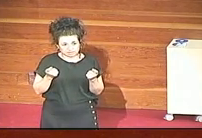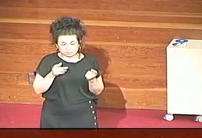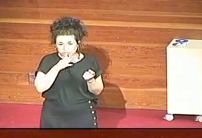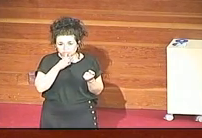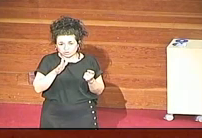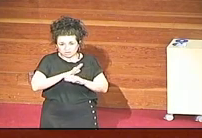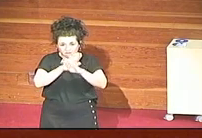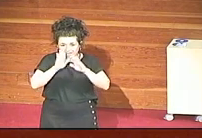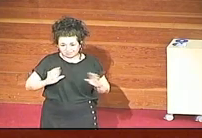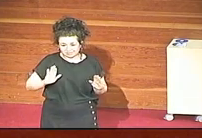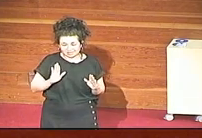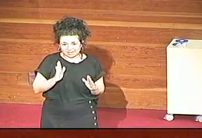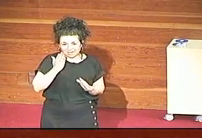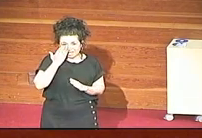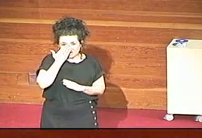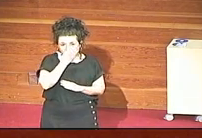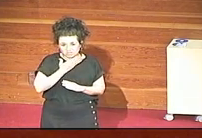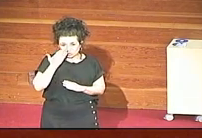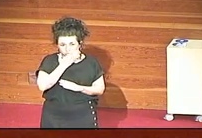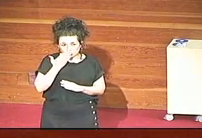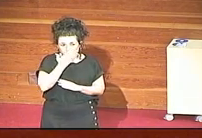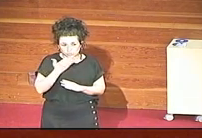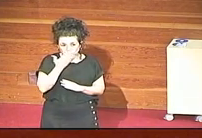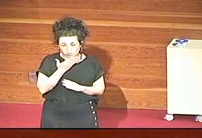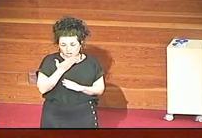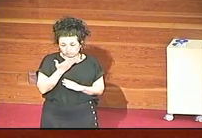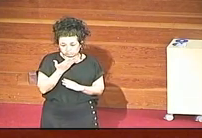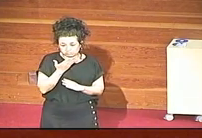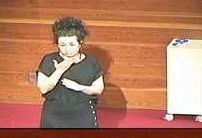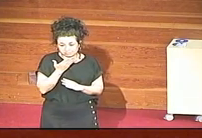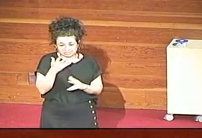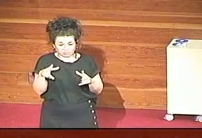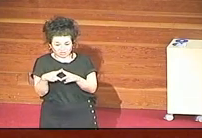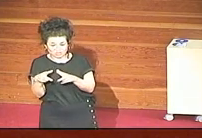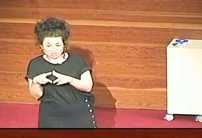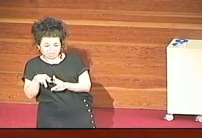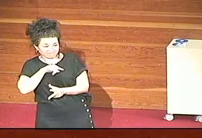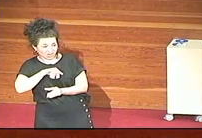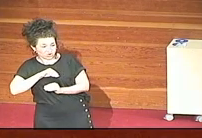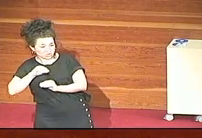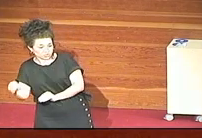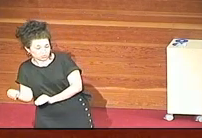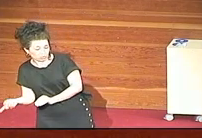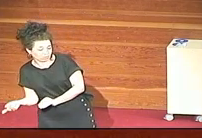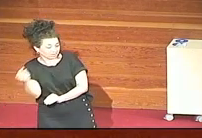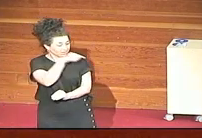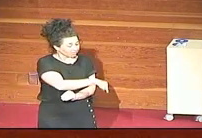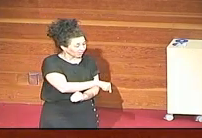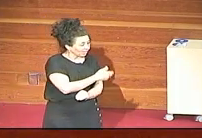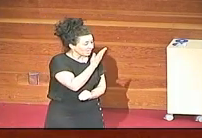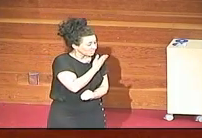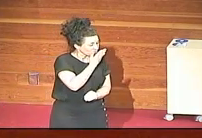cabo la escuela no es más que un reflejo de los valores de la sociedad entonces no es algo no es un compartimento